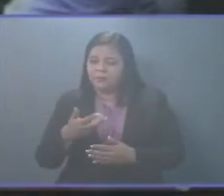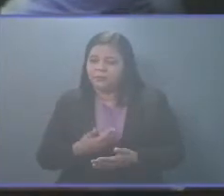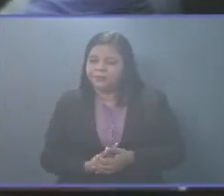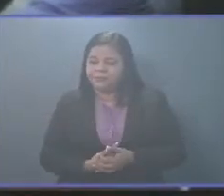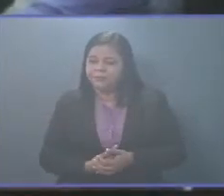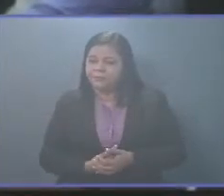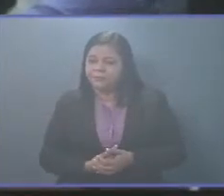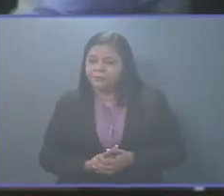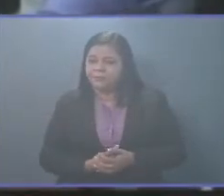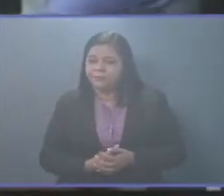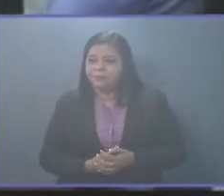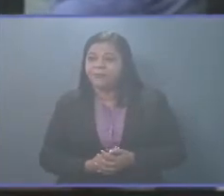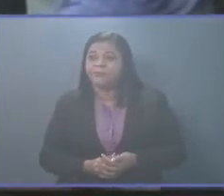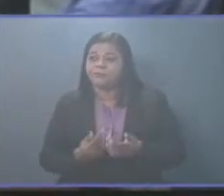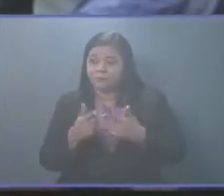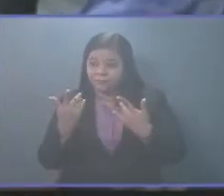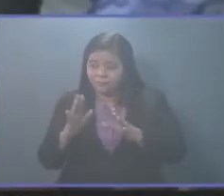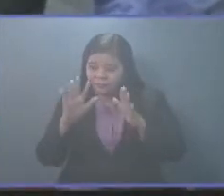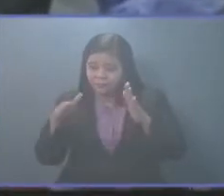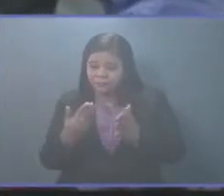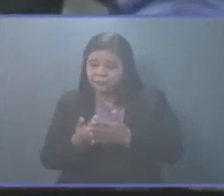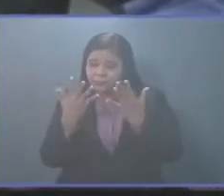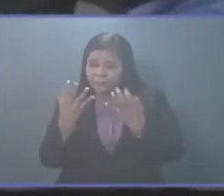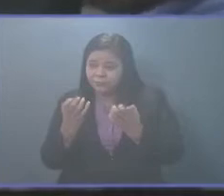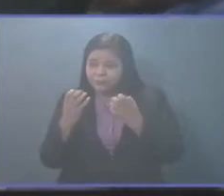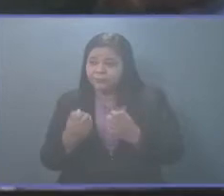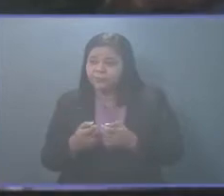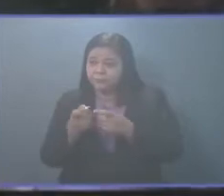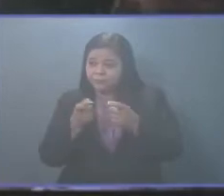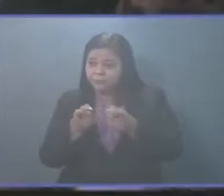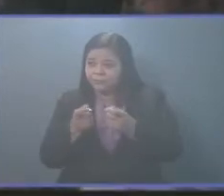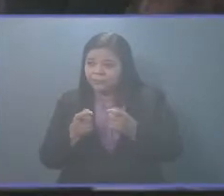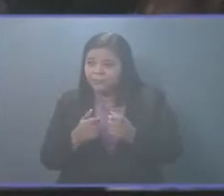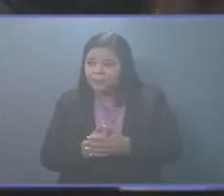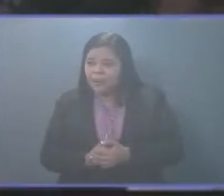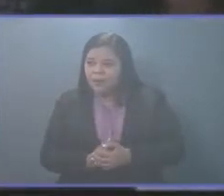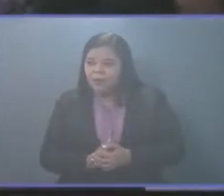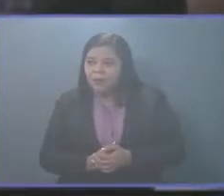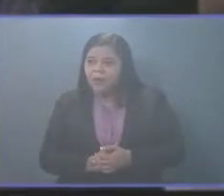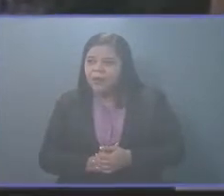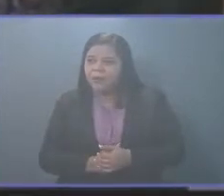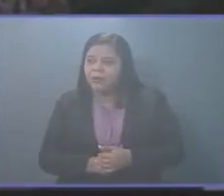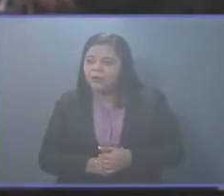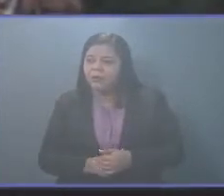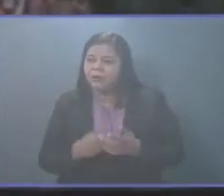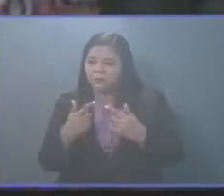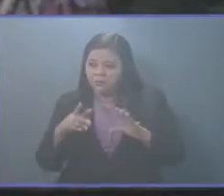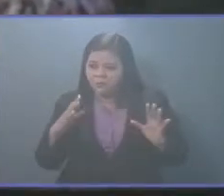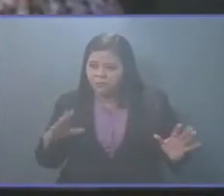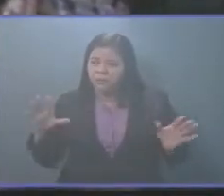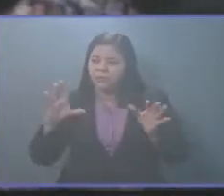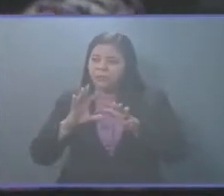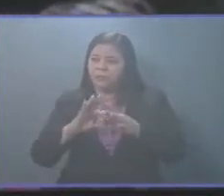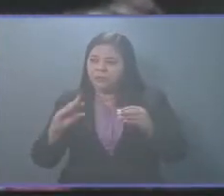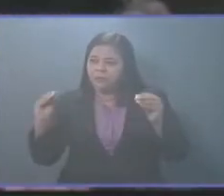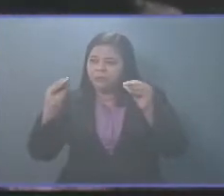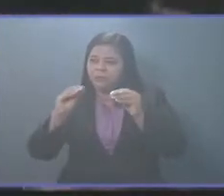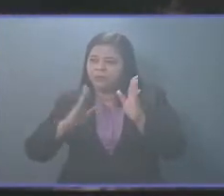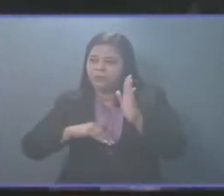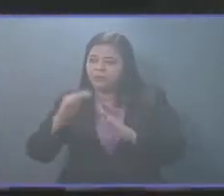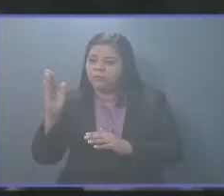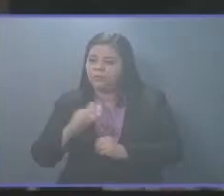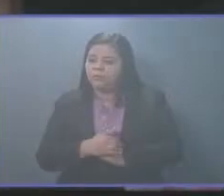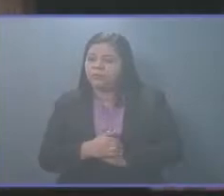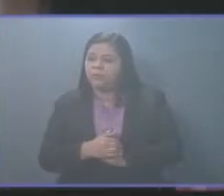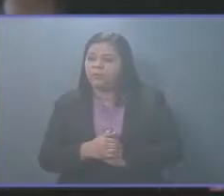especial para el manejo de estos fondos, y que lo que queda establecido con toda claridad con este informe es que el gobierno